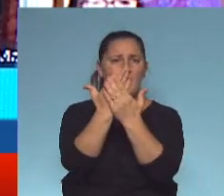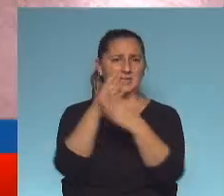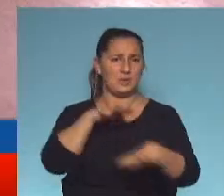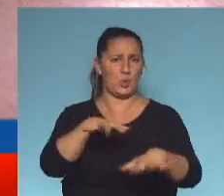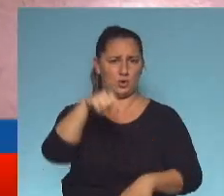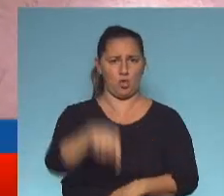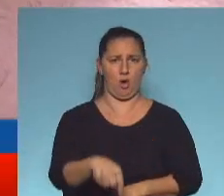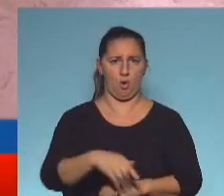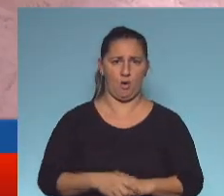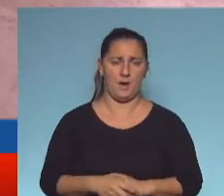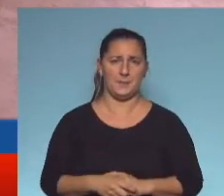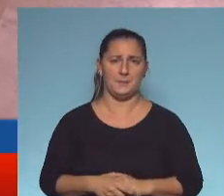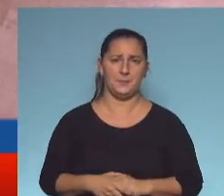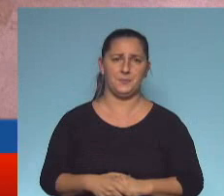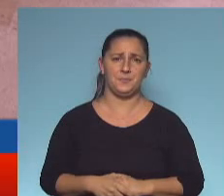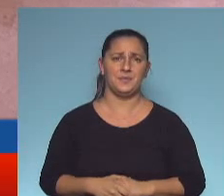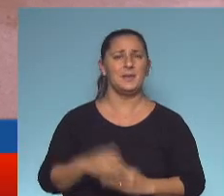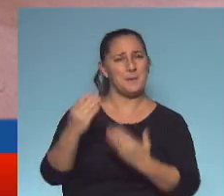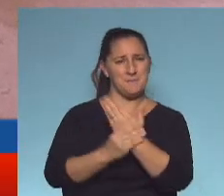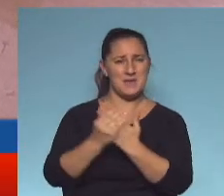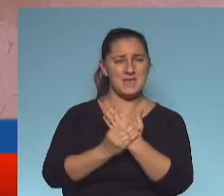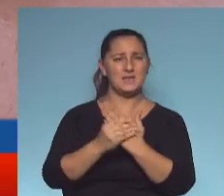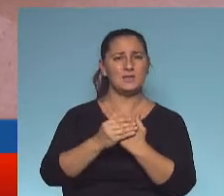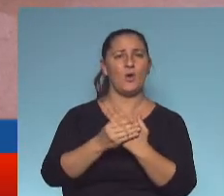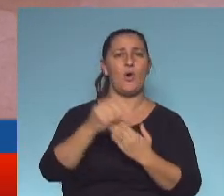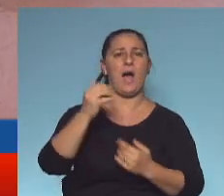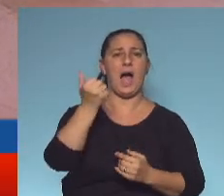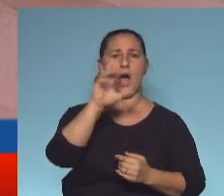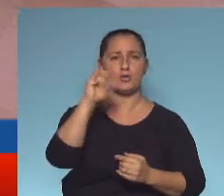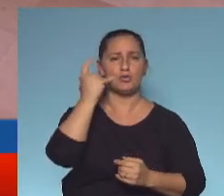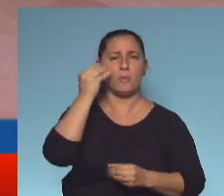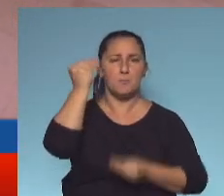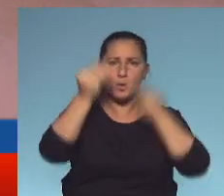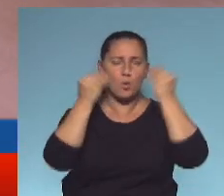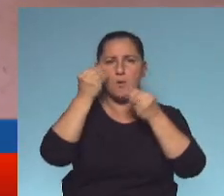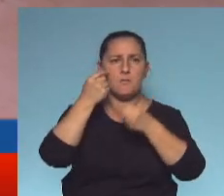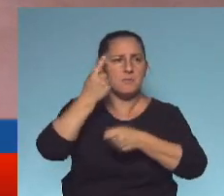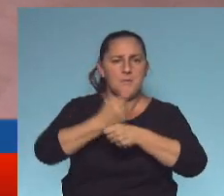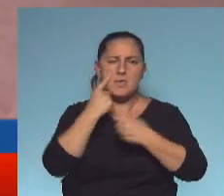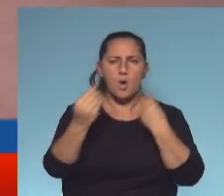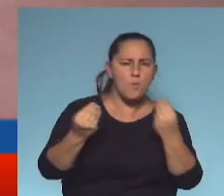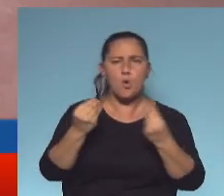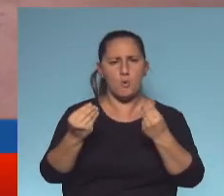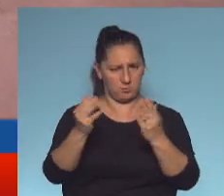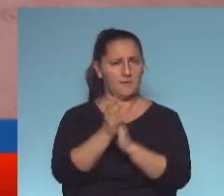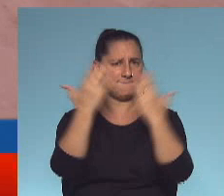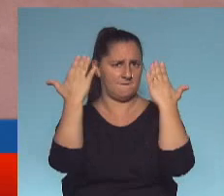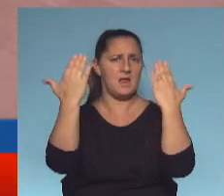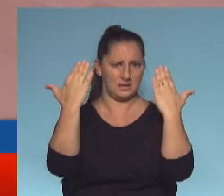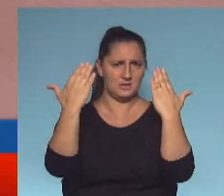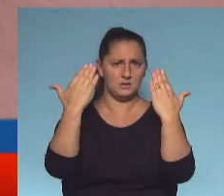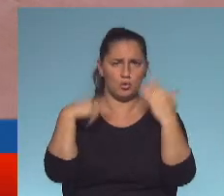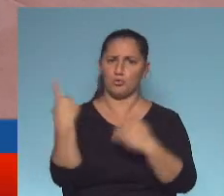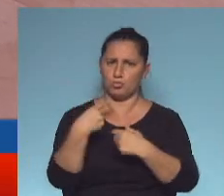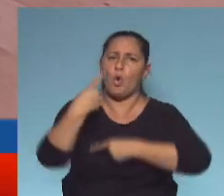Esta realidad que el ministro Daniel Arroyo se ha preocupado desde el primer día y lo celebro y seguiremos